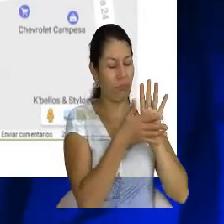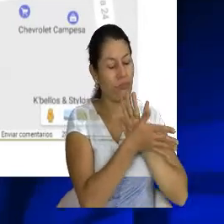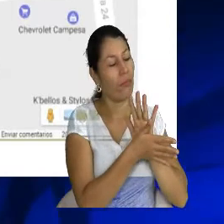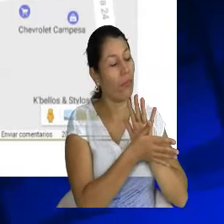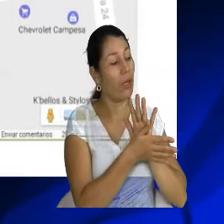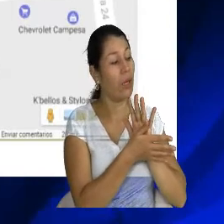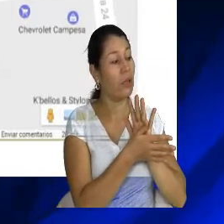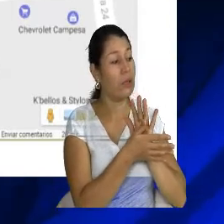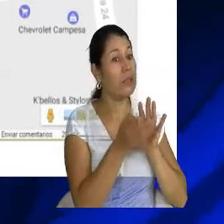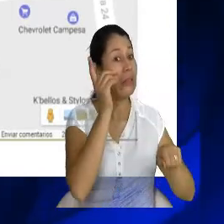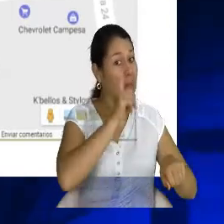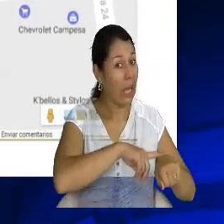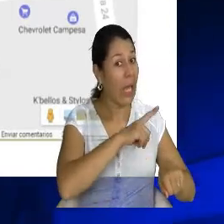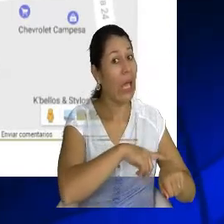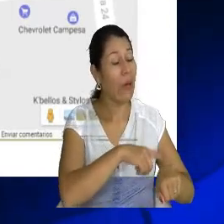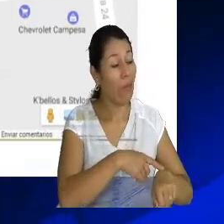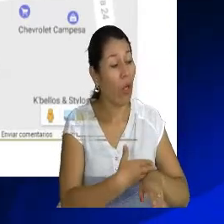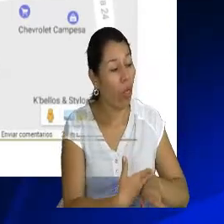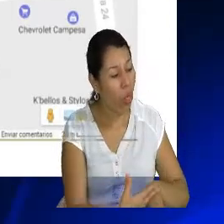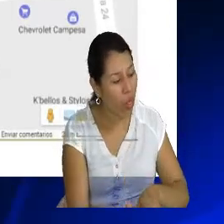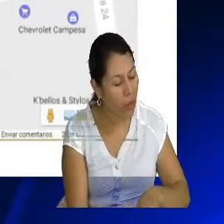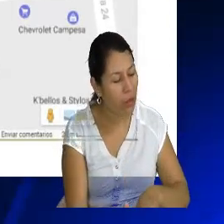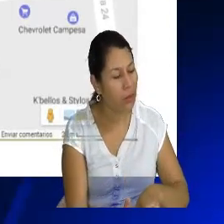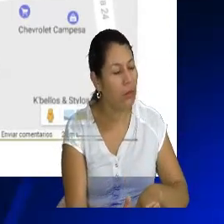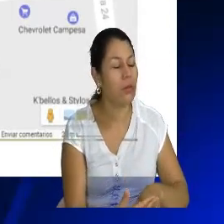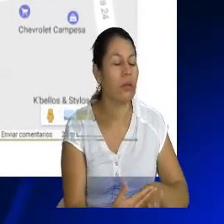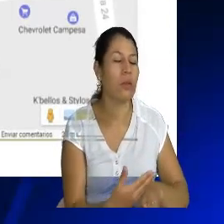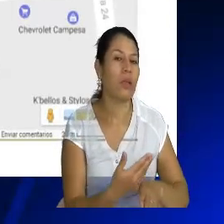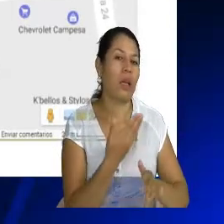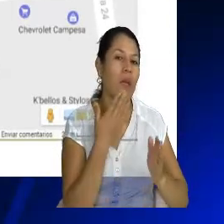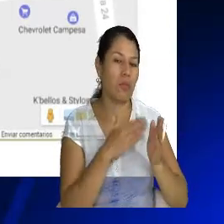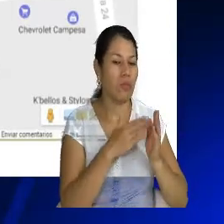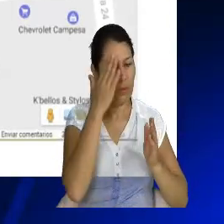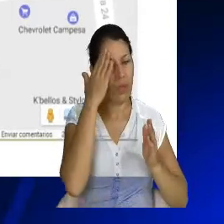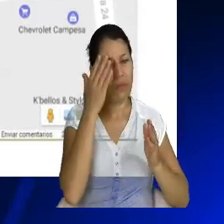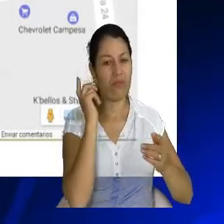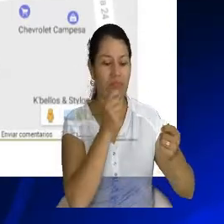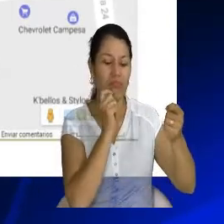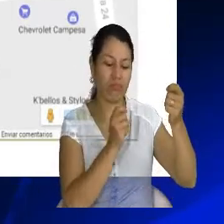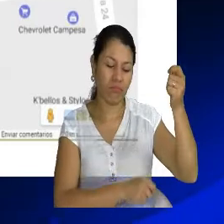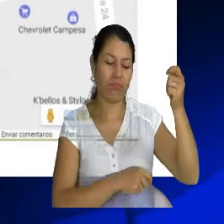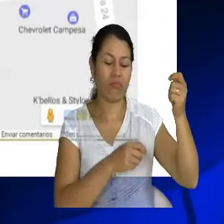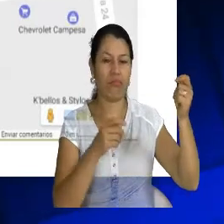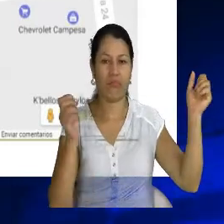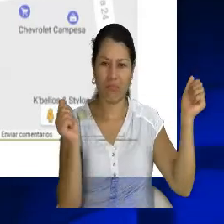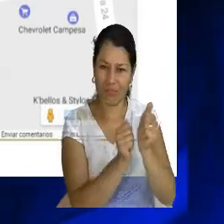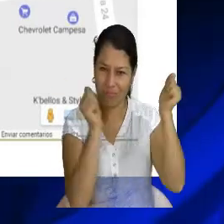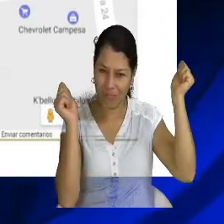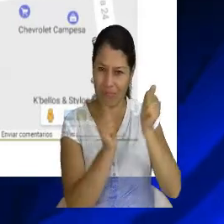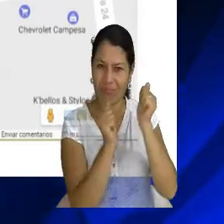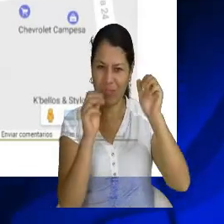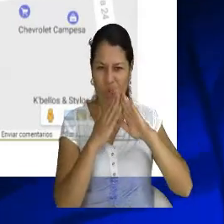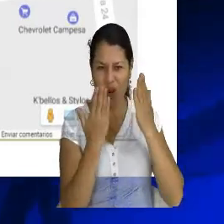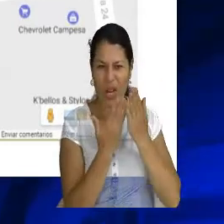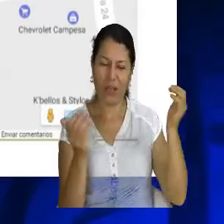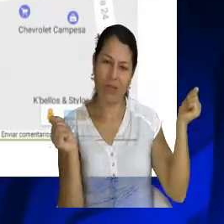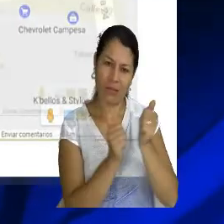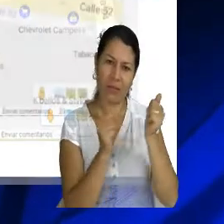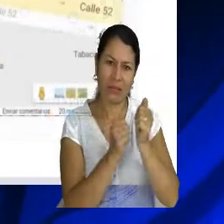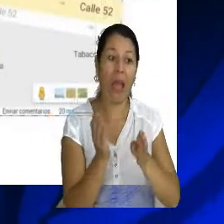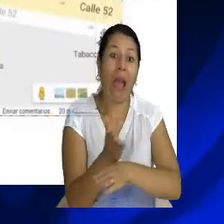y es que sabemos que todas las bandas de todos los colegios hacen su acto y llevan meses ensayando para hacer el